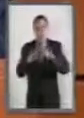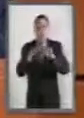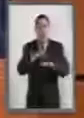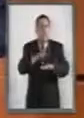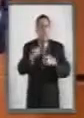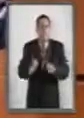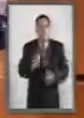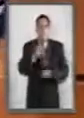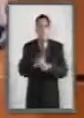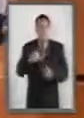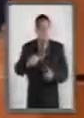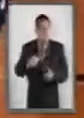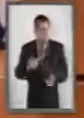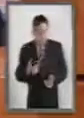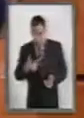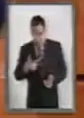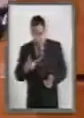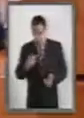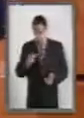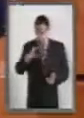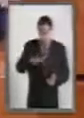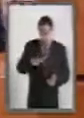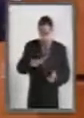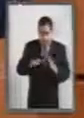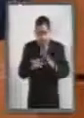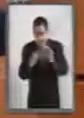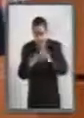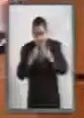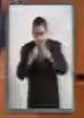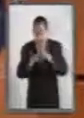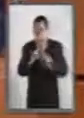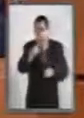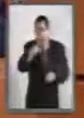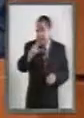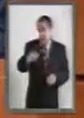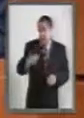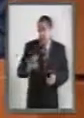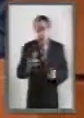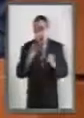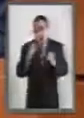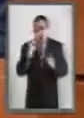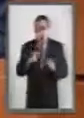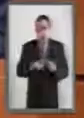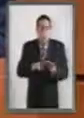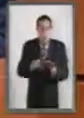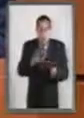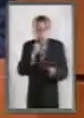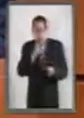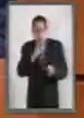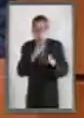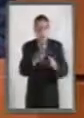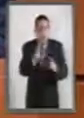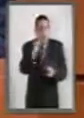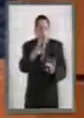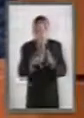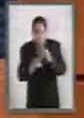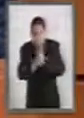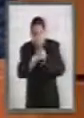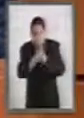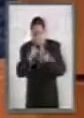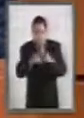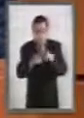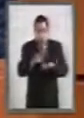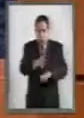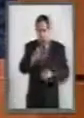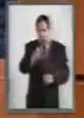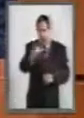interior mientras no logremos tener capacidades institucionales civiles o mientras no logremos resolver de fondo el problema de la